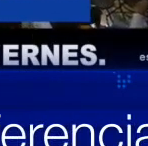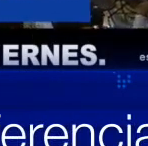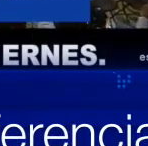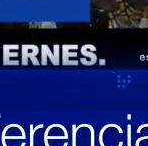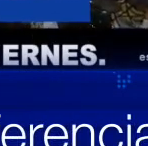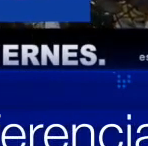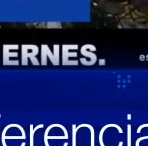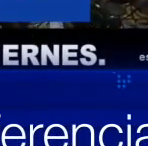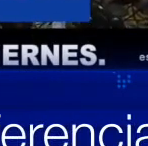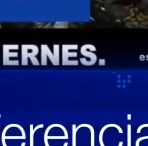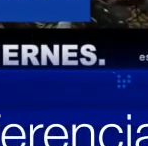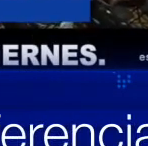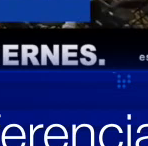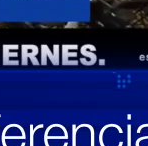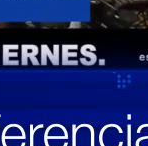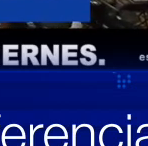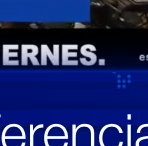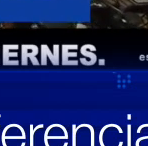Bueno, pues vamos